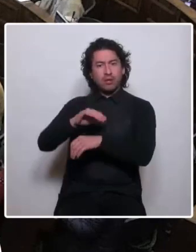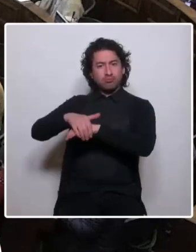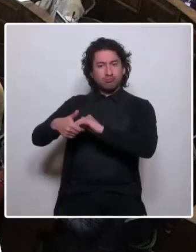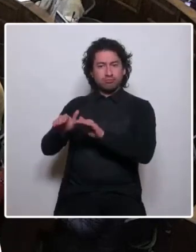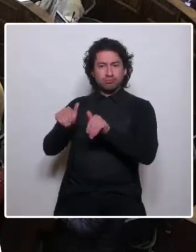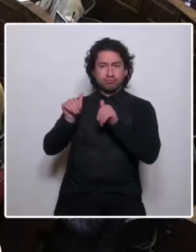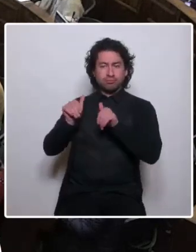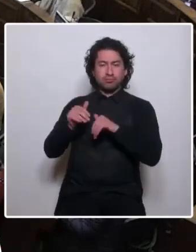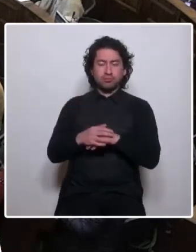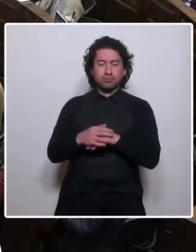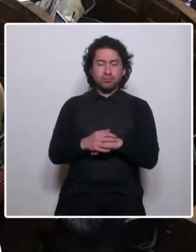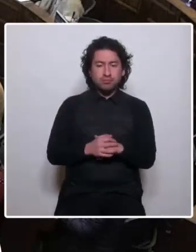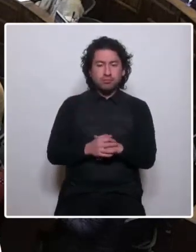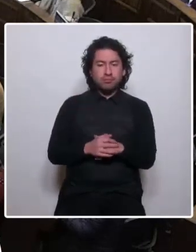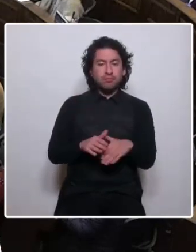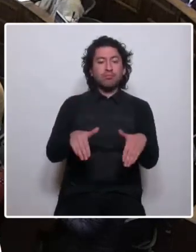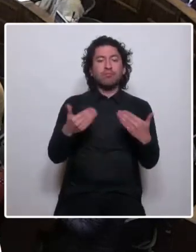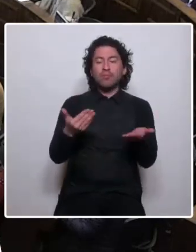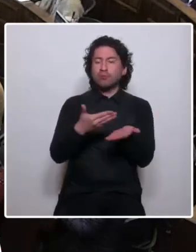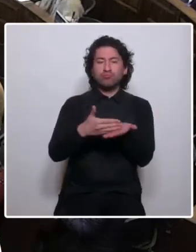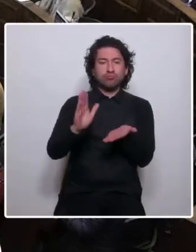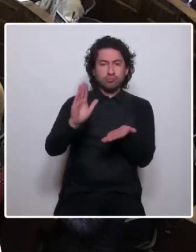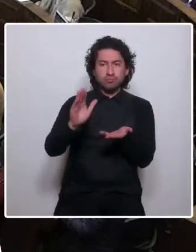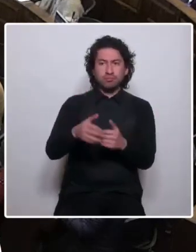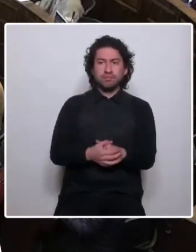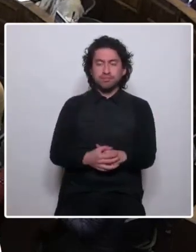abstenciones. Por lo tanto, se rechaza.